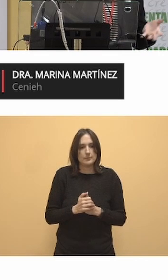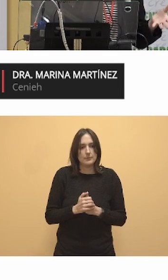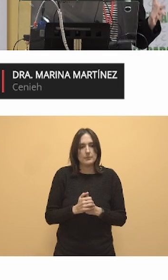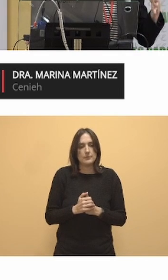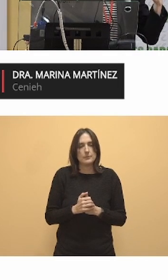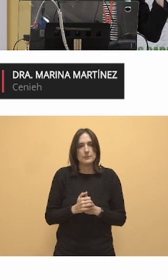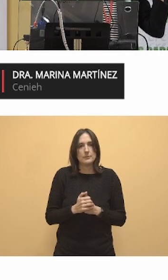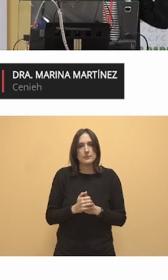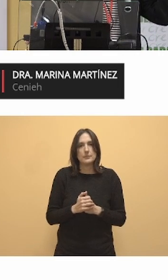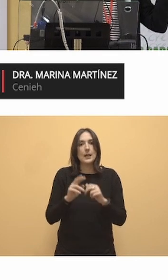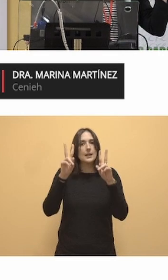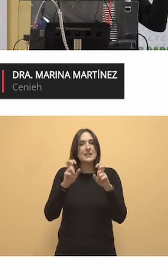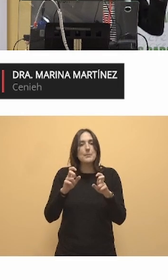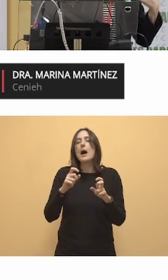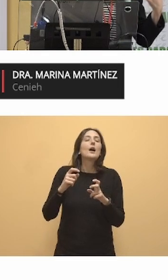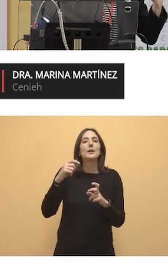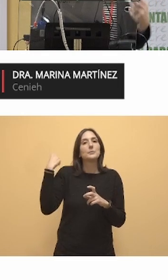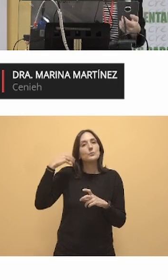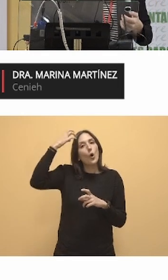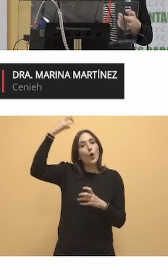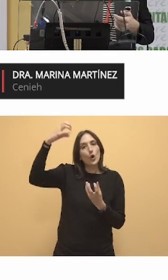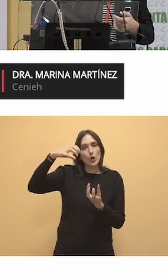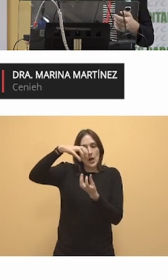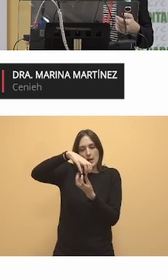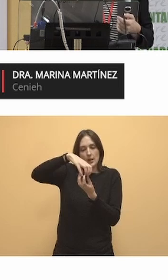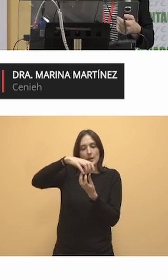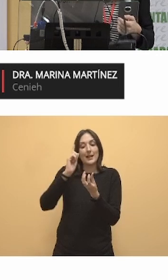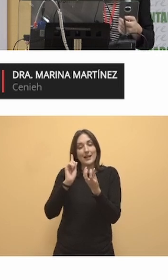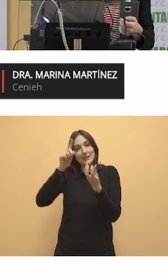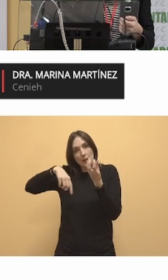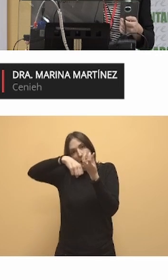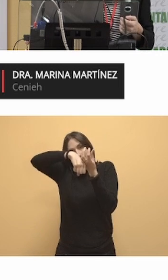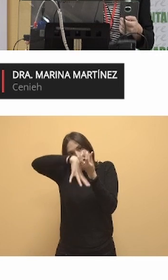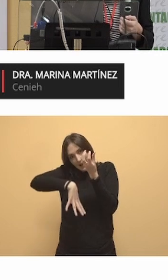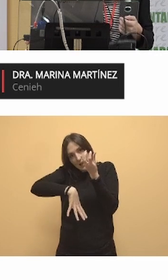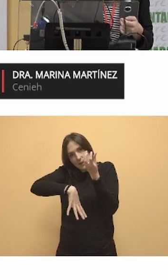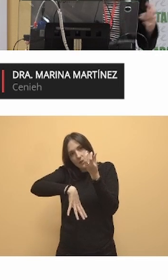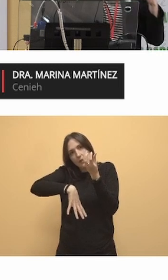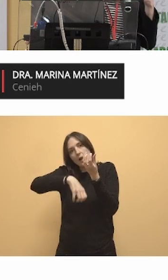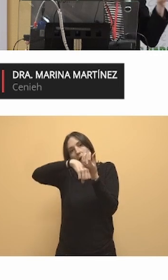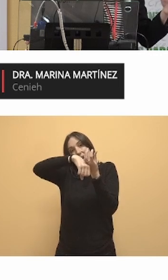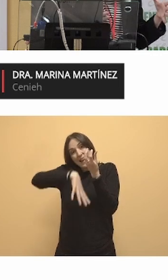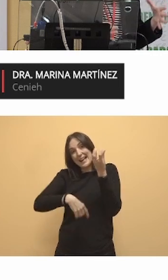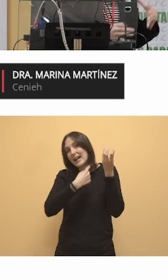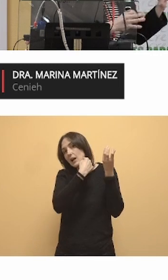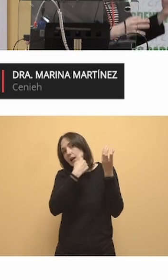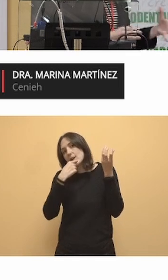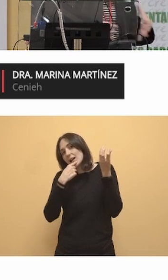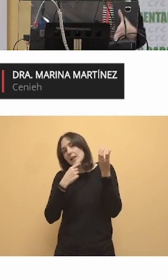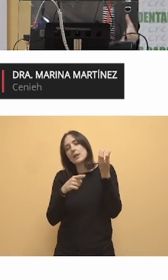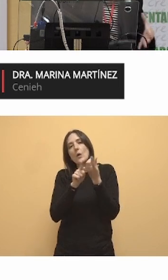No solo en el tema de la corona, sino que también en las raíces hay una importante diferencia entre